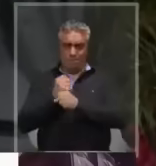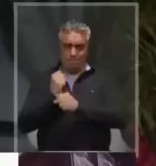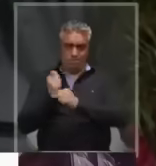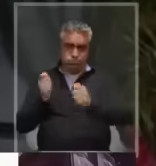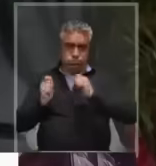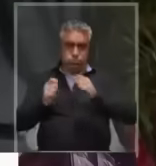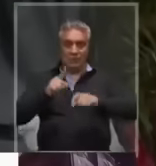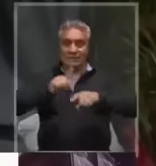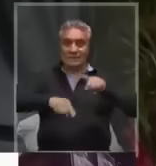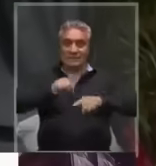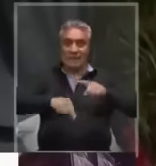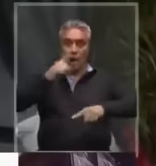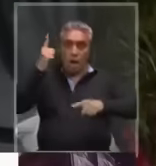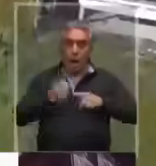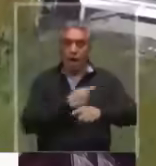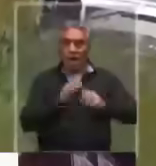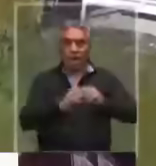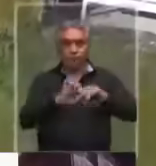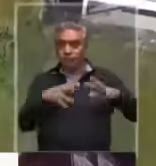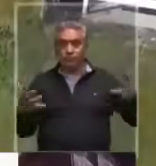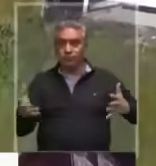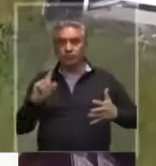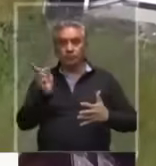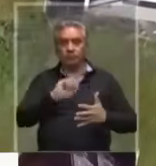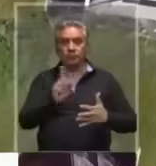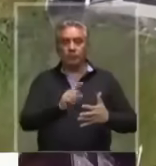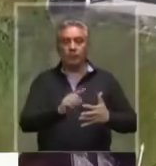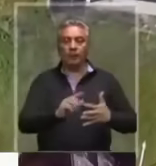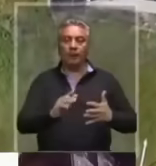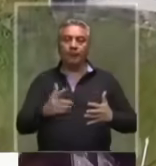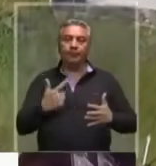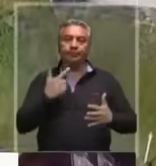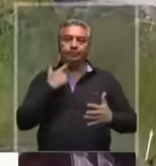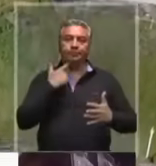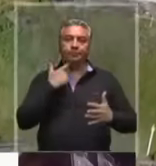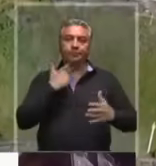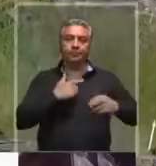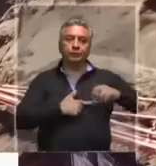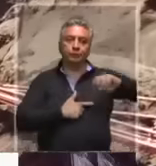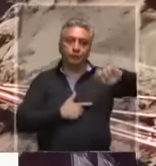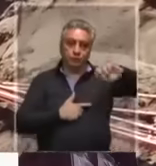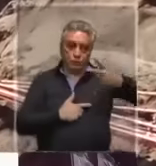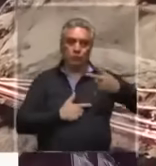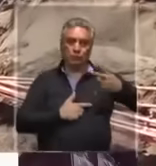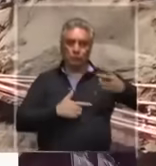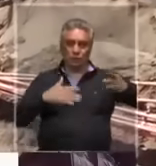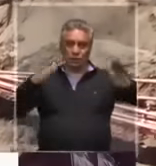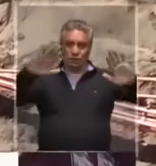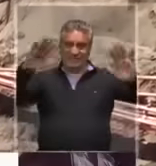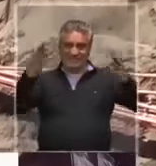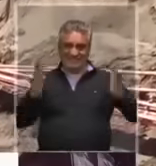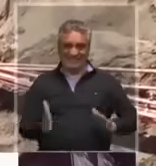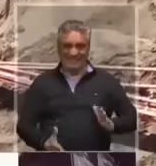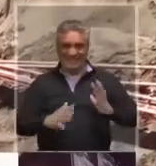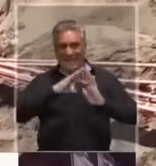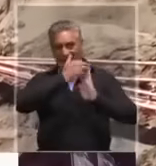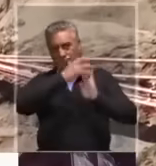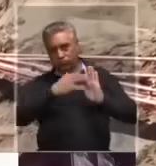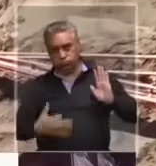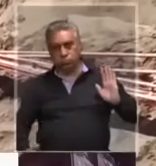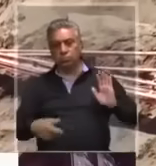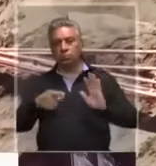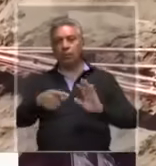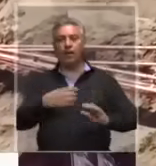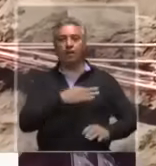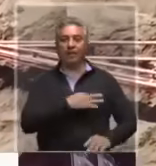la tierra nuevamente, pero el campo dunar dijo lo contrario y una segunda mega fisura golpeó al ministerio, sus